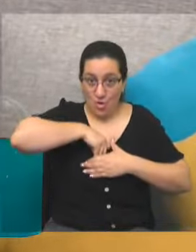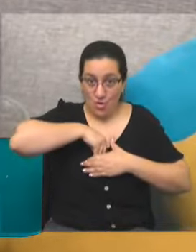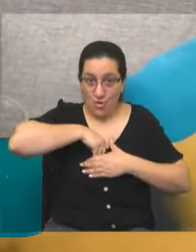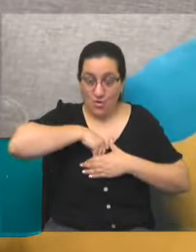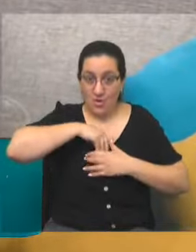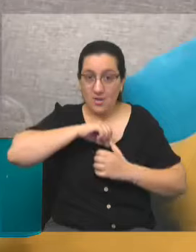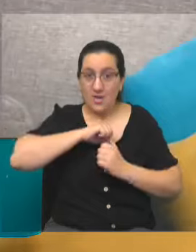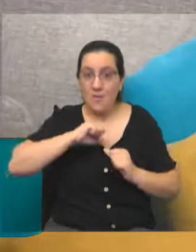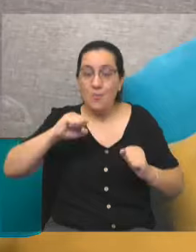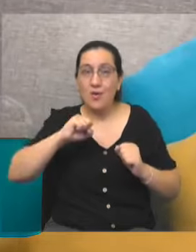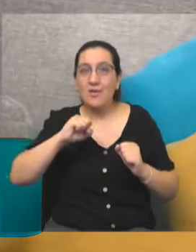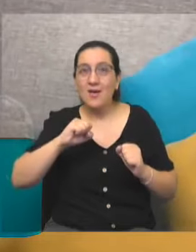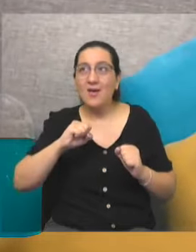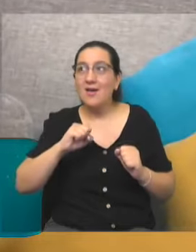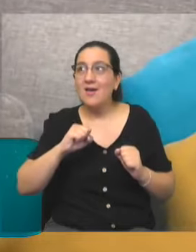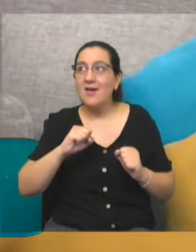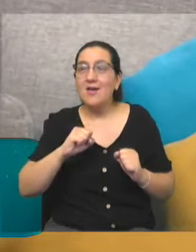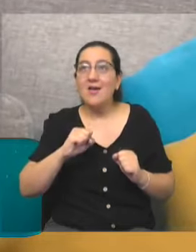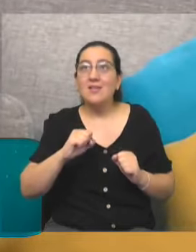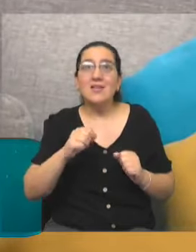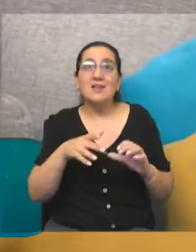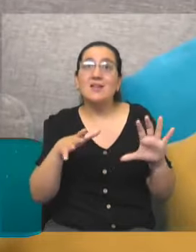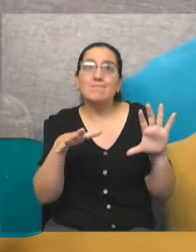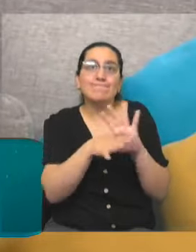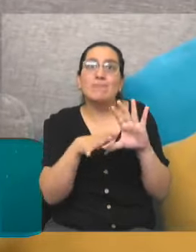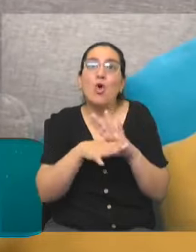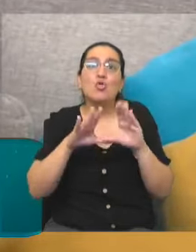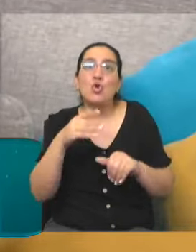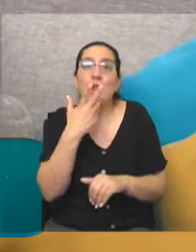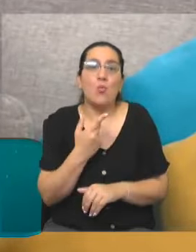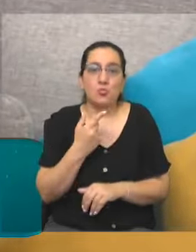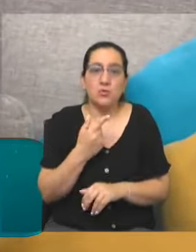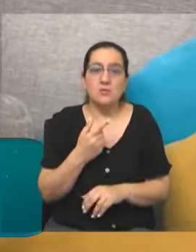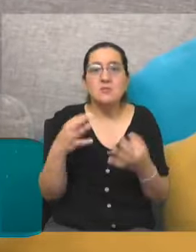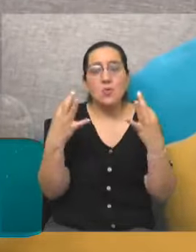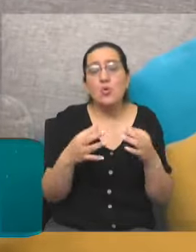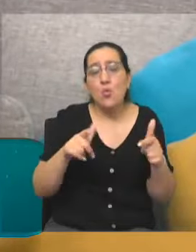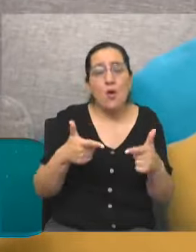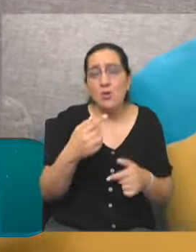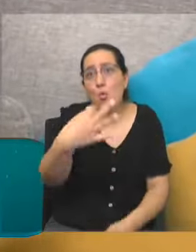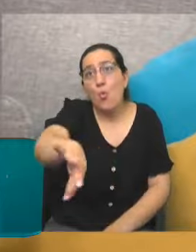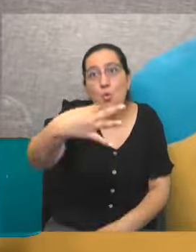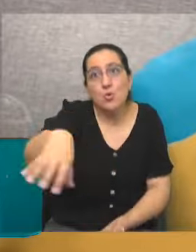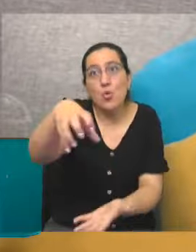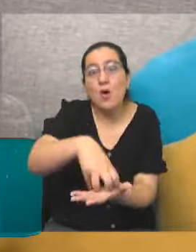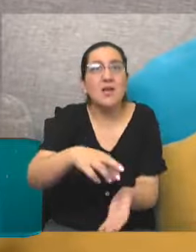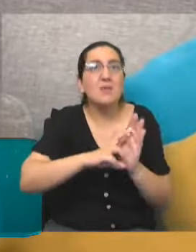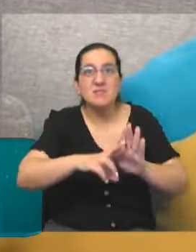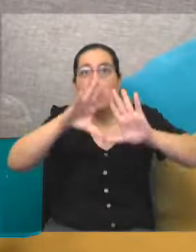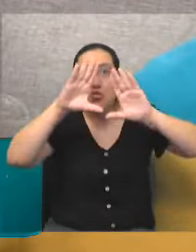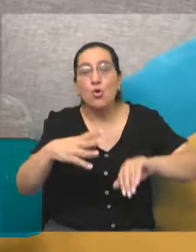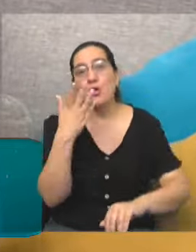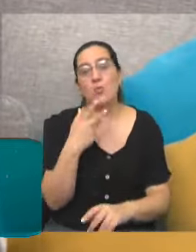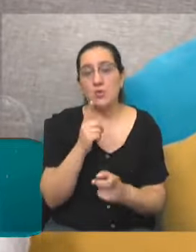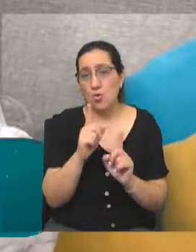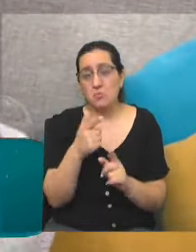dice, machear con todas esas cosas que le gustan. No va a encontrar seguramente un único centro de estudio que represente todo eso. Entonces, si a